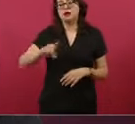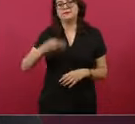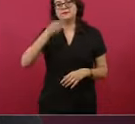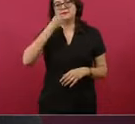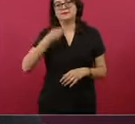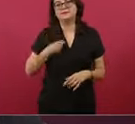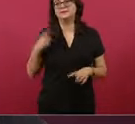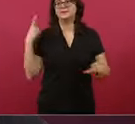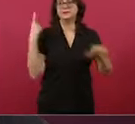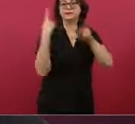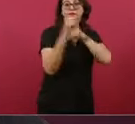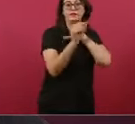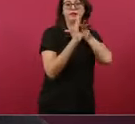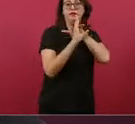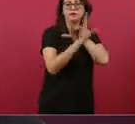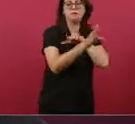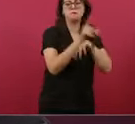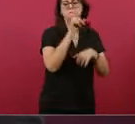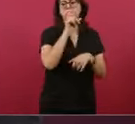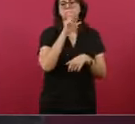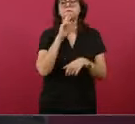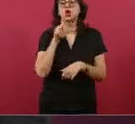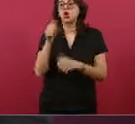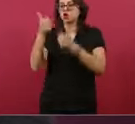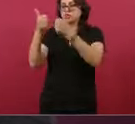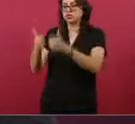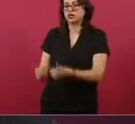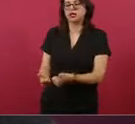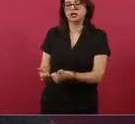sus pueblos y que